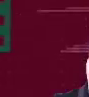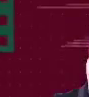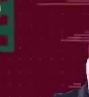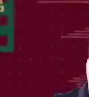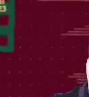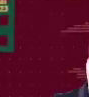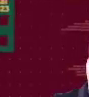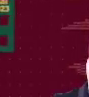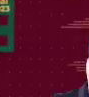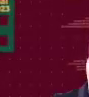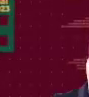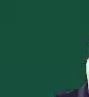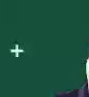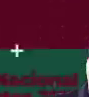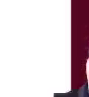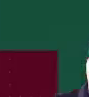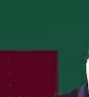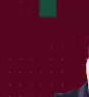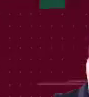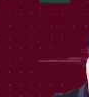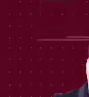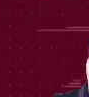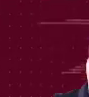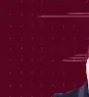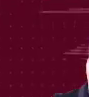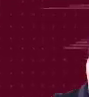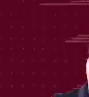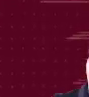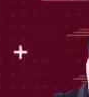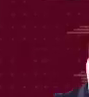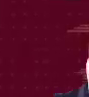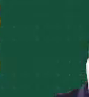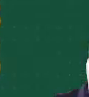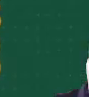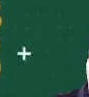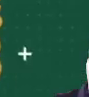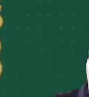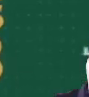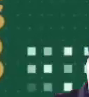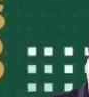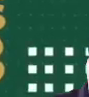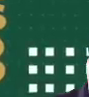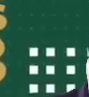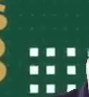Estos son los ganadores del Premio Nacional de Deportes 2023.